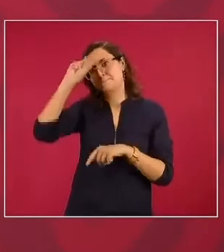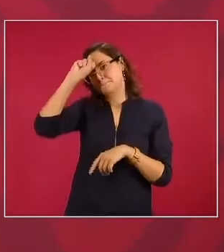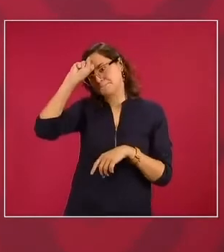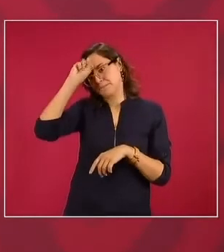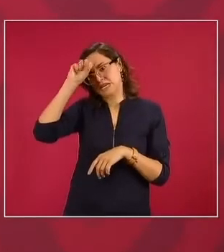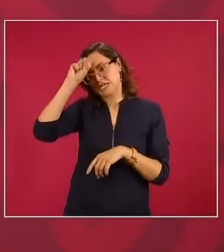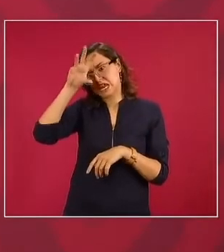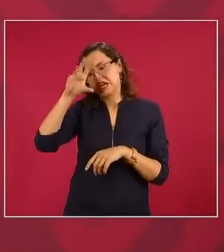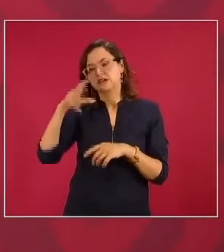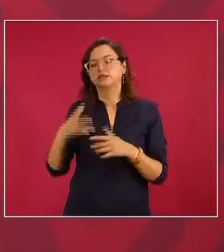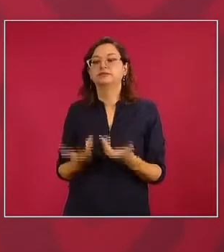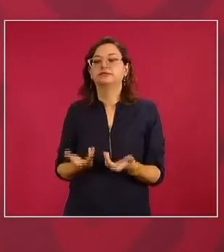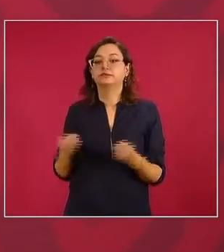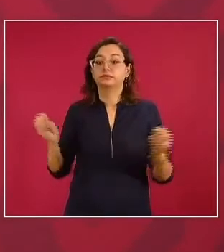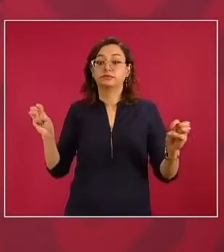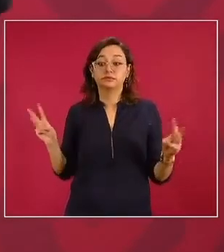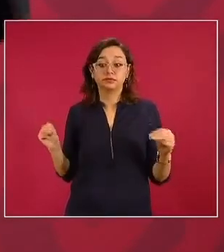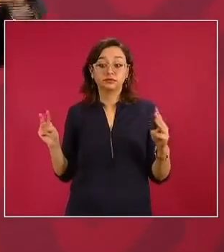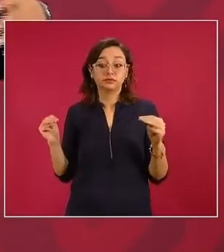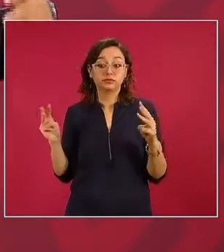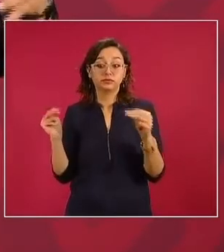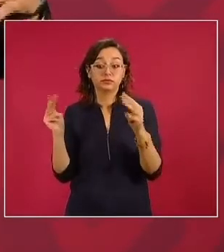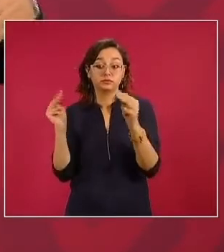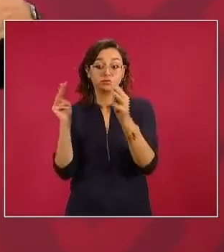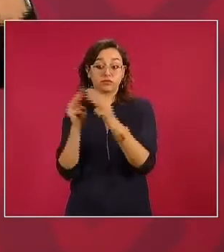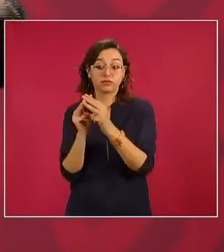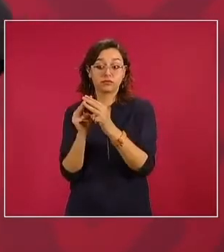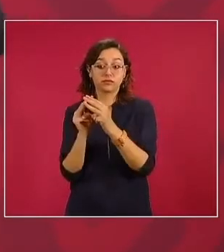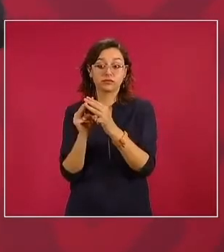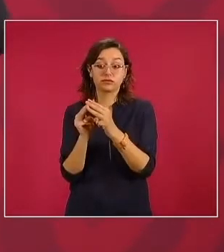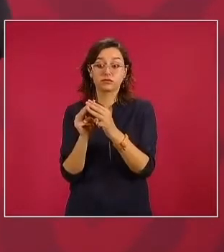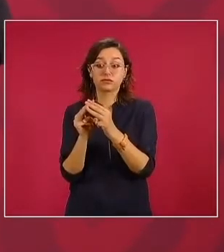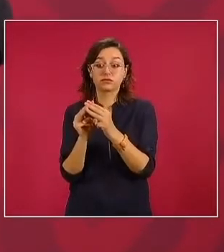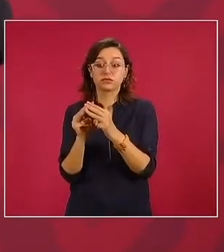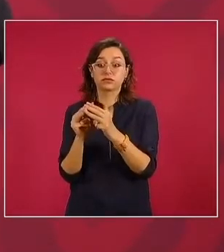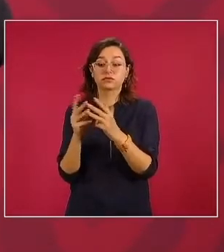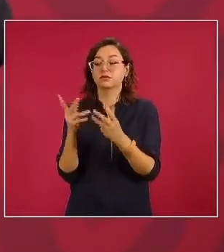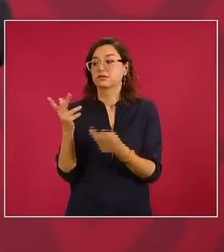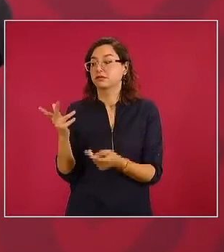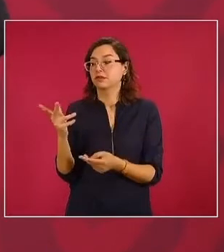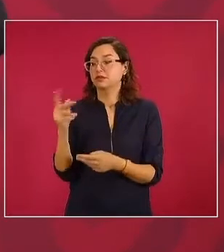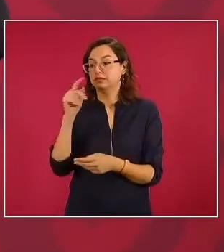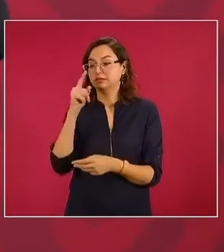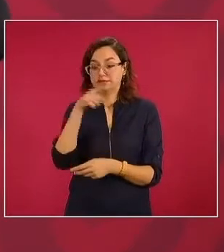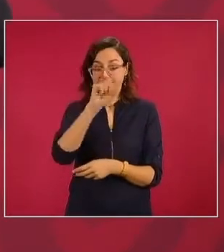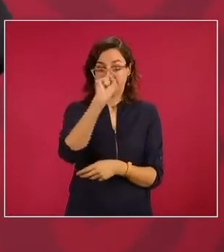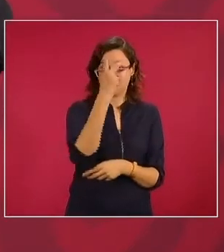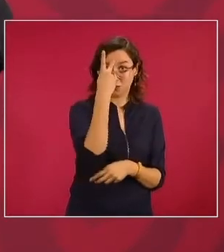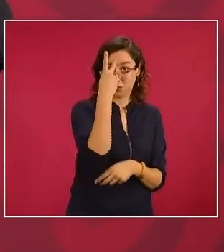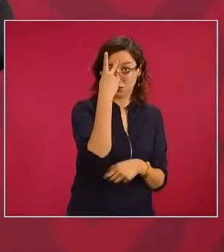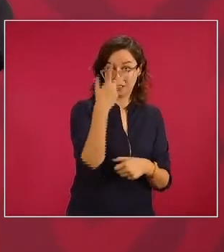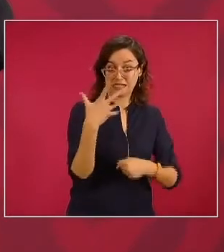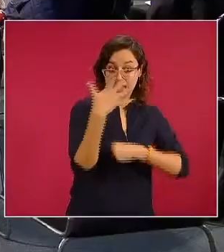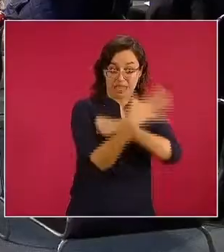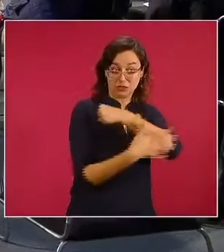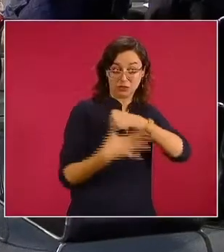Destruyeron el cerro que aparece en el escudo de San Luis Potosí.